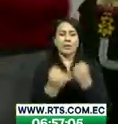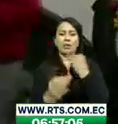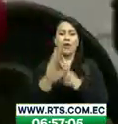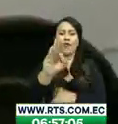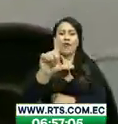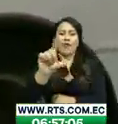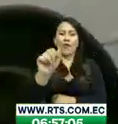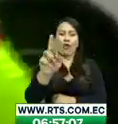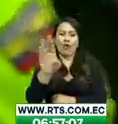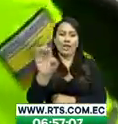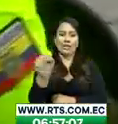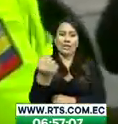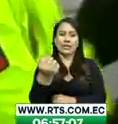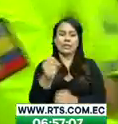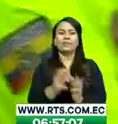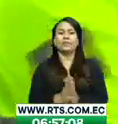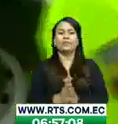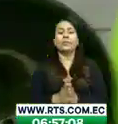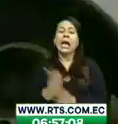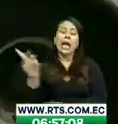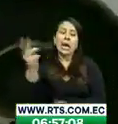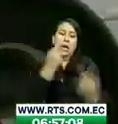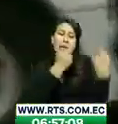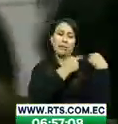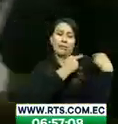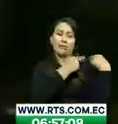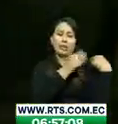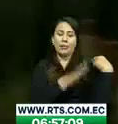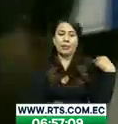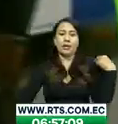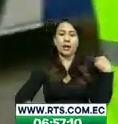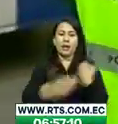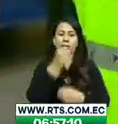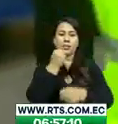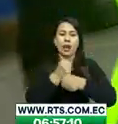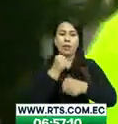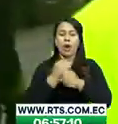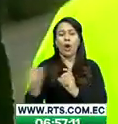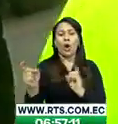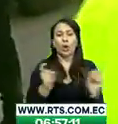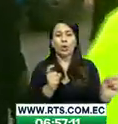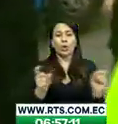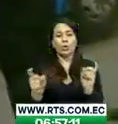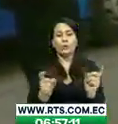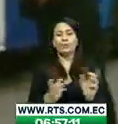del Distrito Florida que está a cargo de este operativo de control.